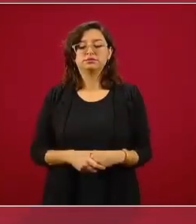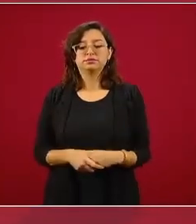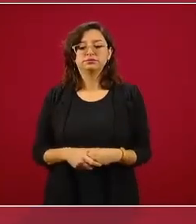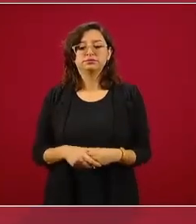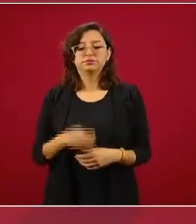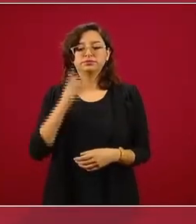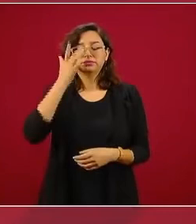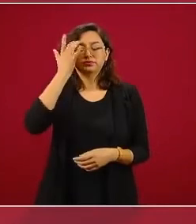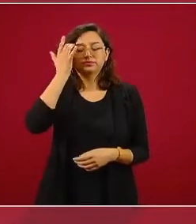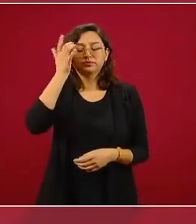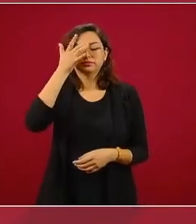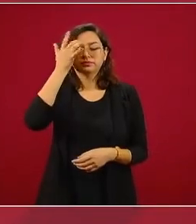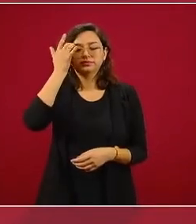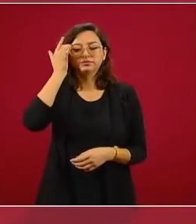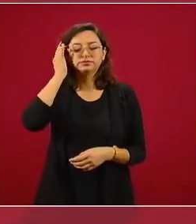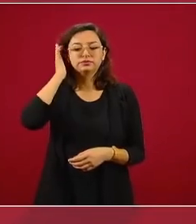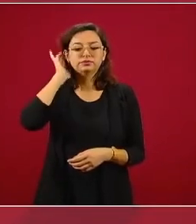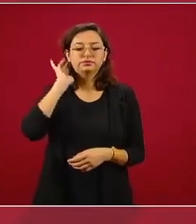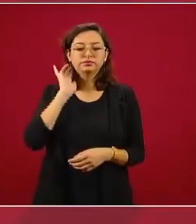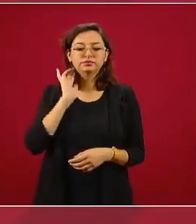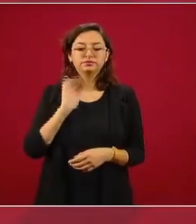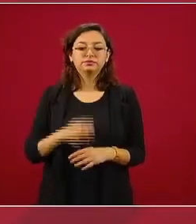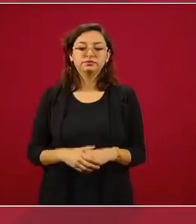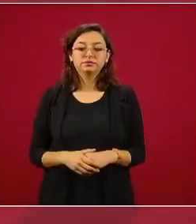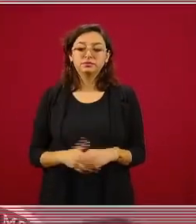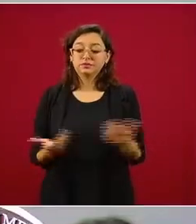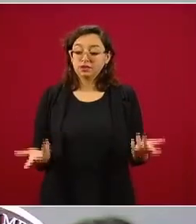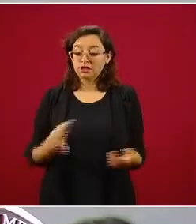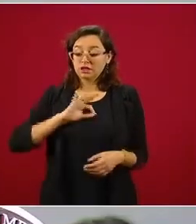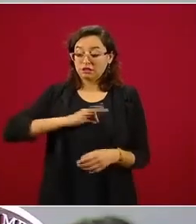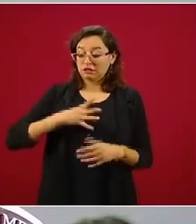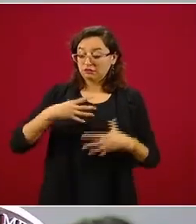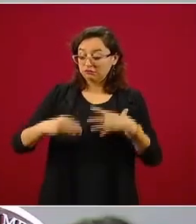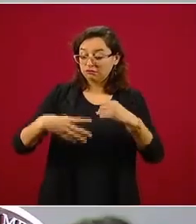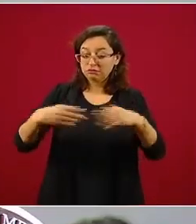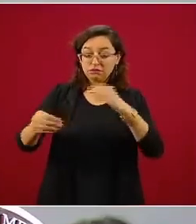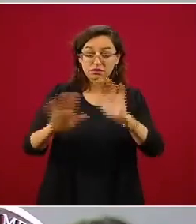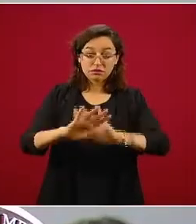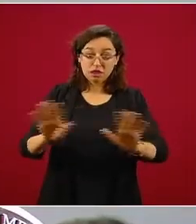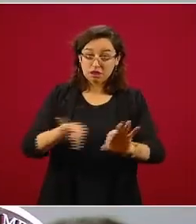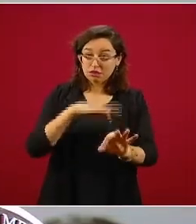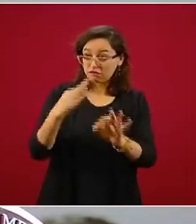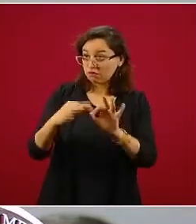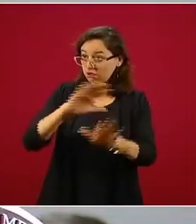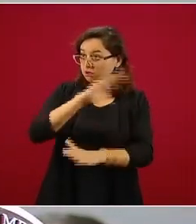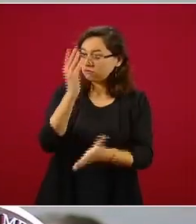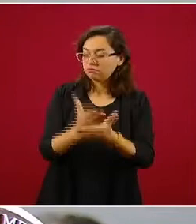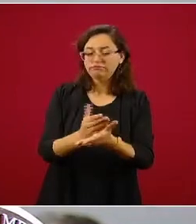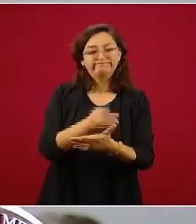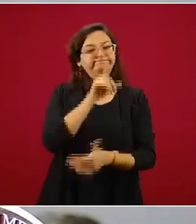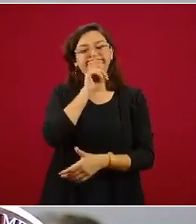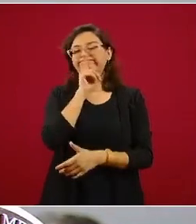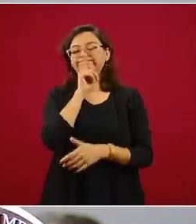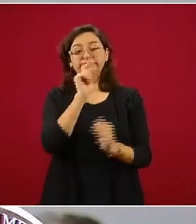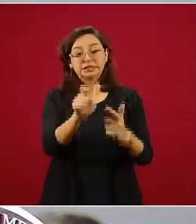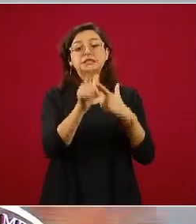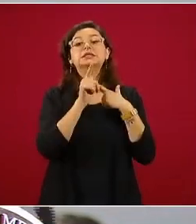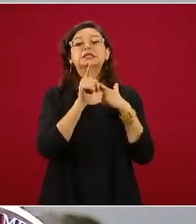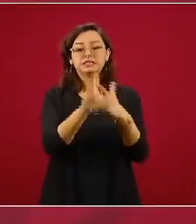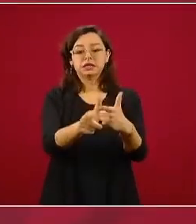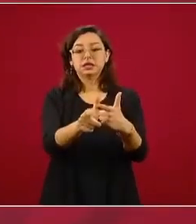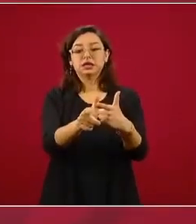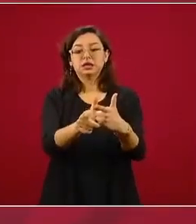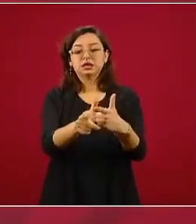Es muy importante tener claro que la epidemia sigue, la epidemia no ha concluido y, como hemos dicho repetidamente,